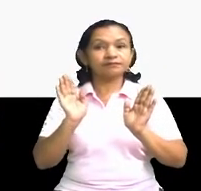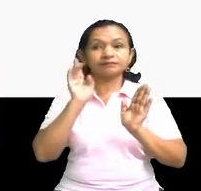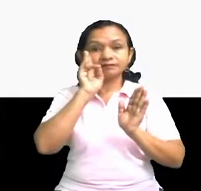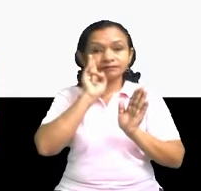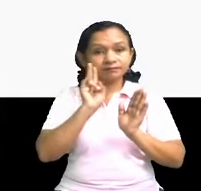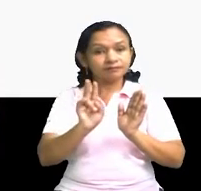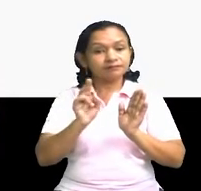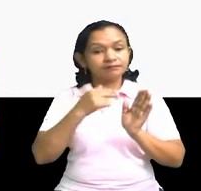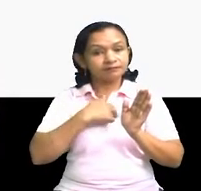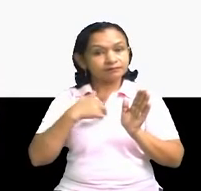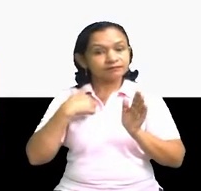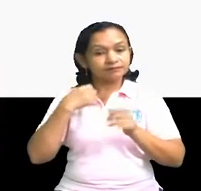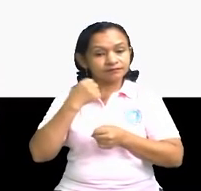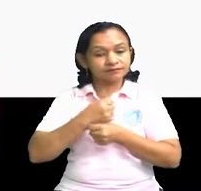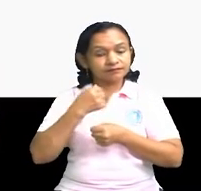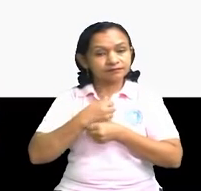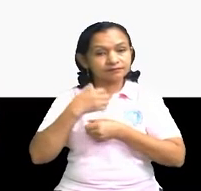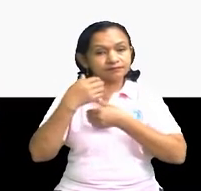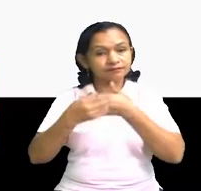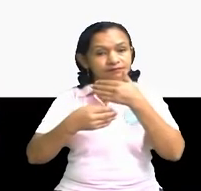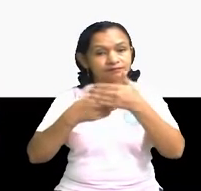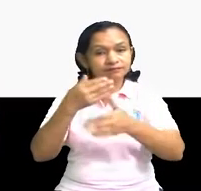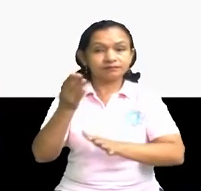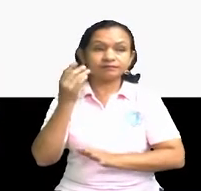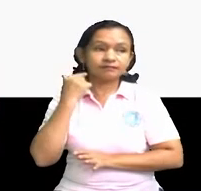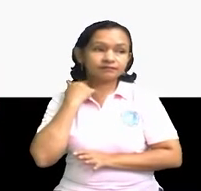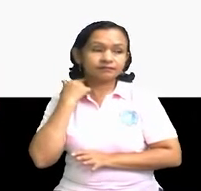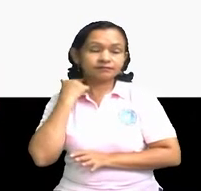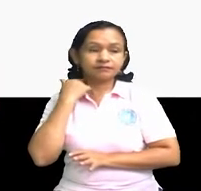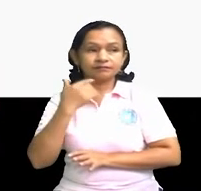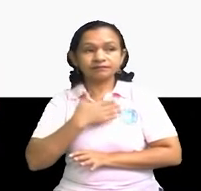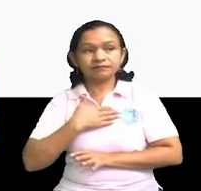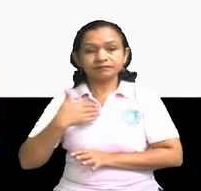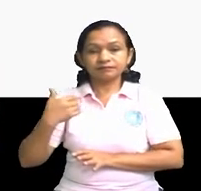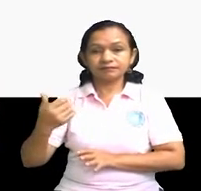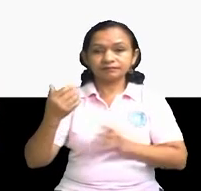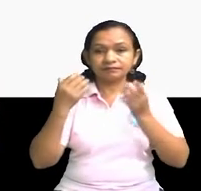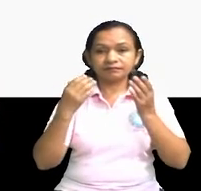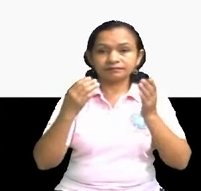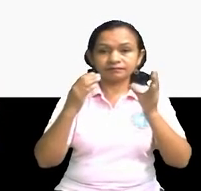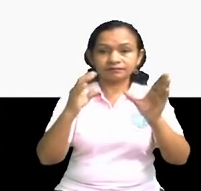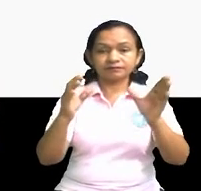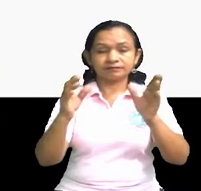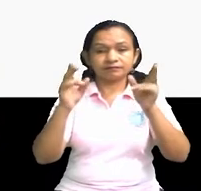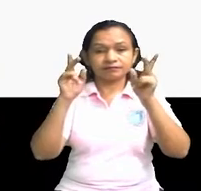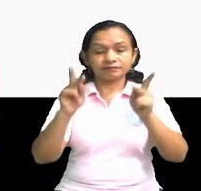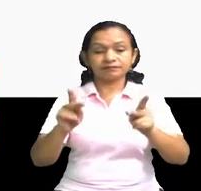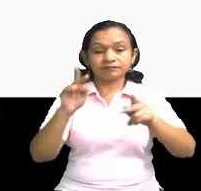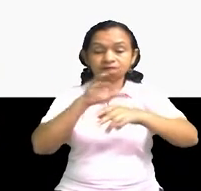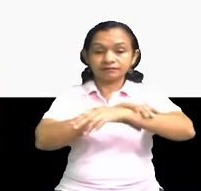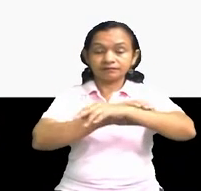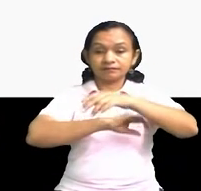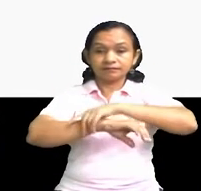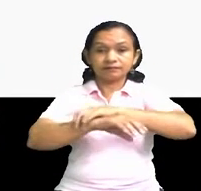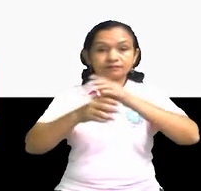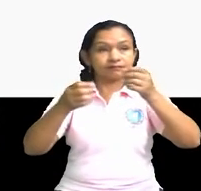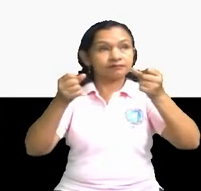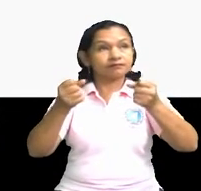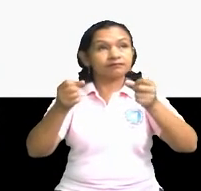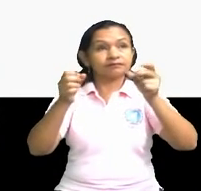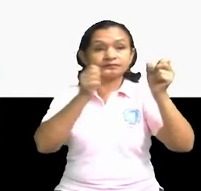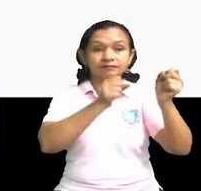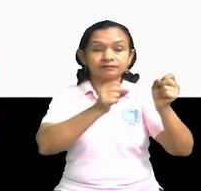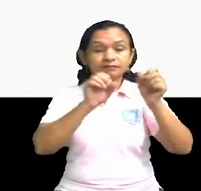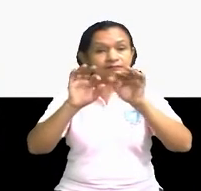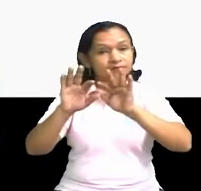esto venimos trabajando siempre por mejorar las condiciones de los presos. Precisamente